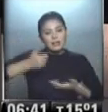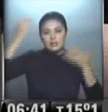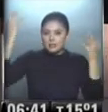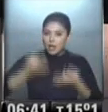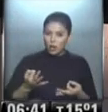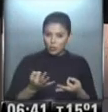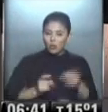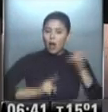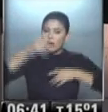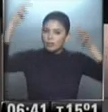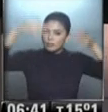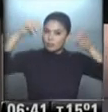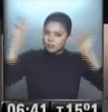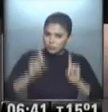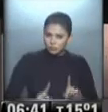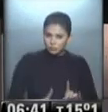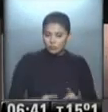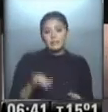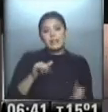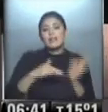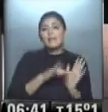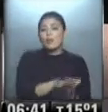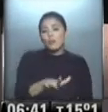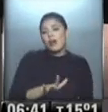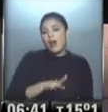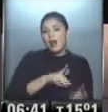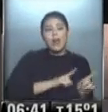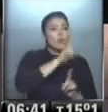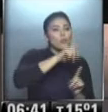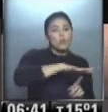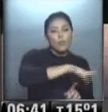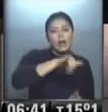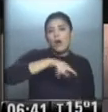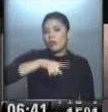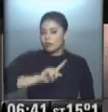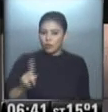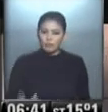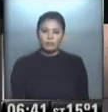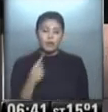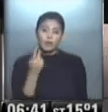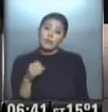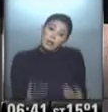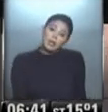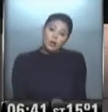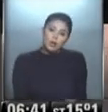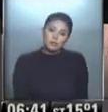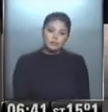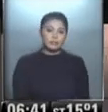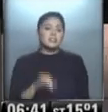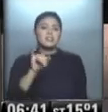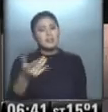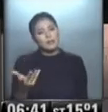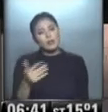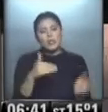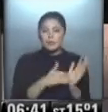de algunas tormentas, eso sí, dispersa, una por acá, otra por allá. Bueno, mejor, porque no llueve muy seguido. No, pero